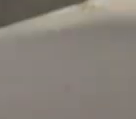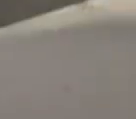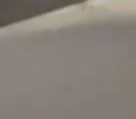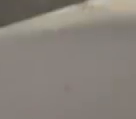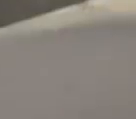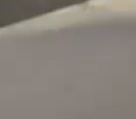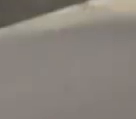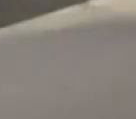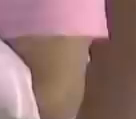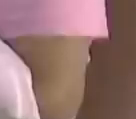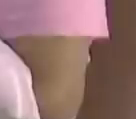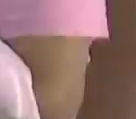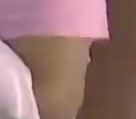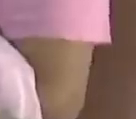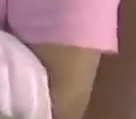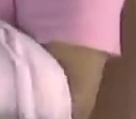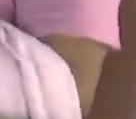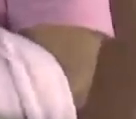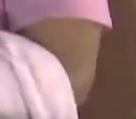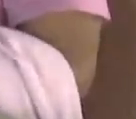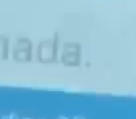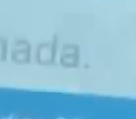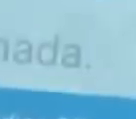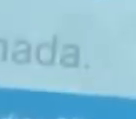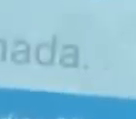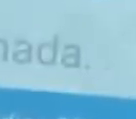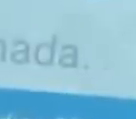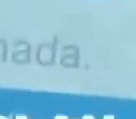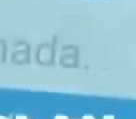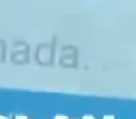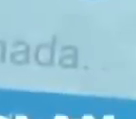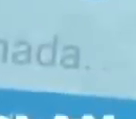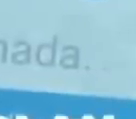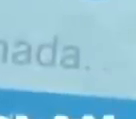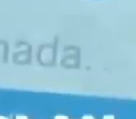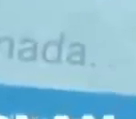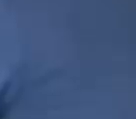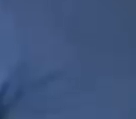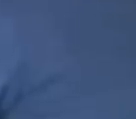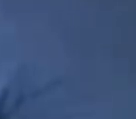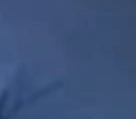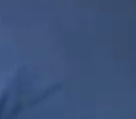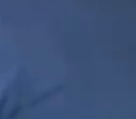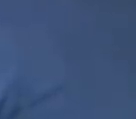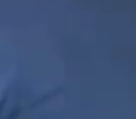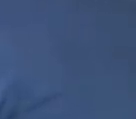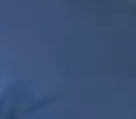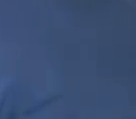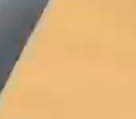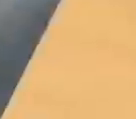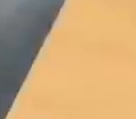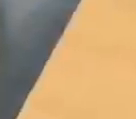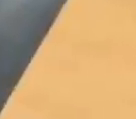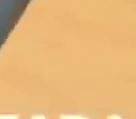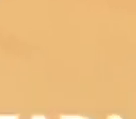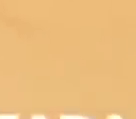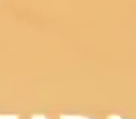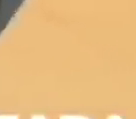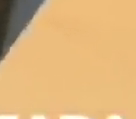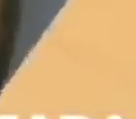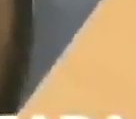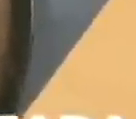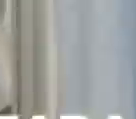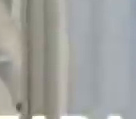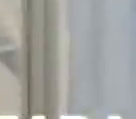adultos mayores. Ya en este mes de octubre, Venezuela arriba a la cuarta fase de este plan, con el 50%